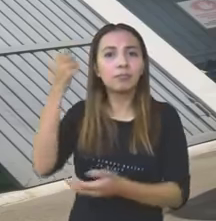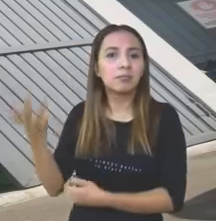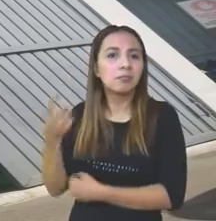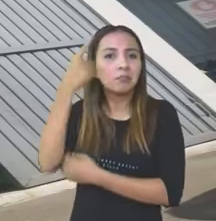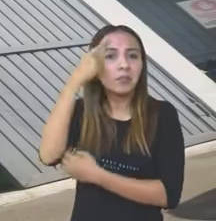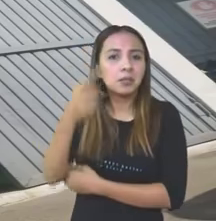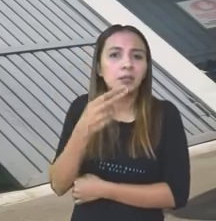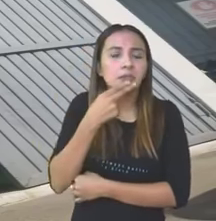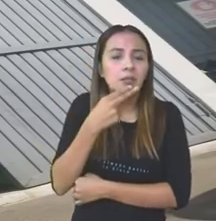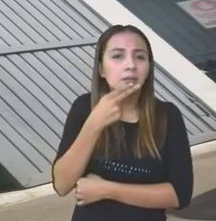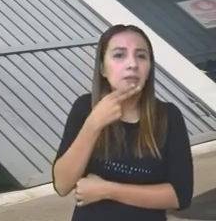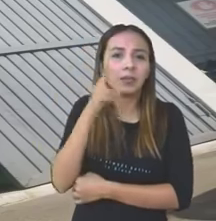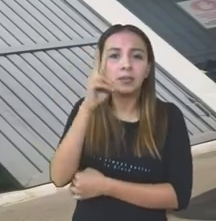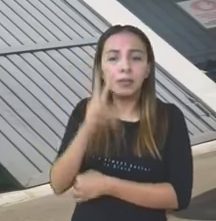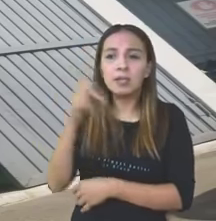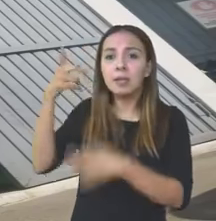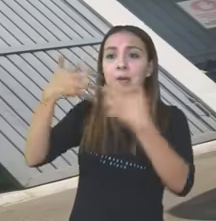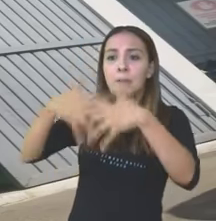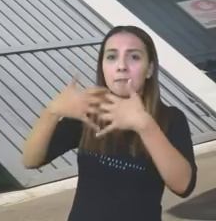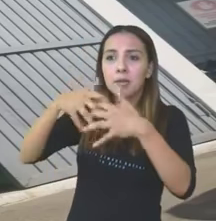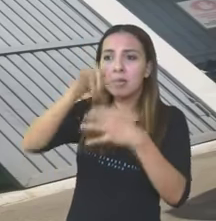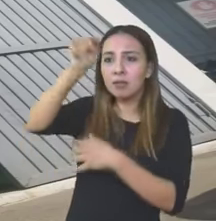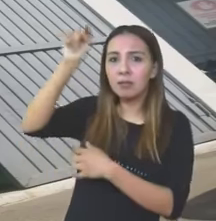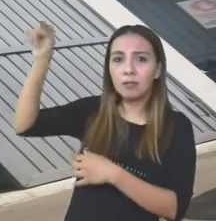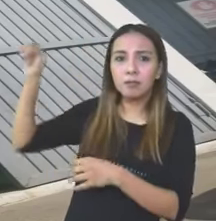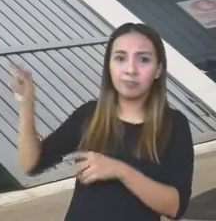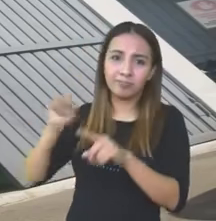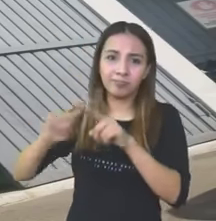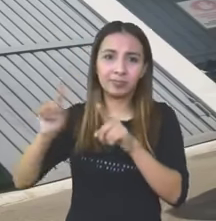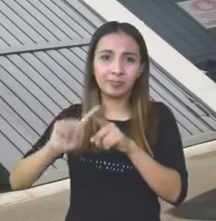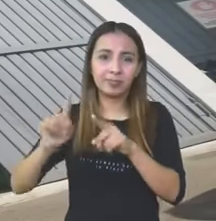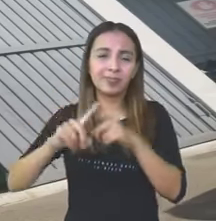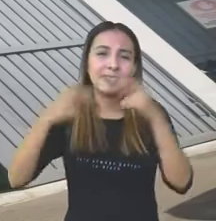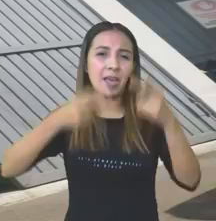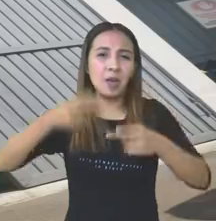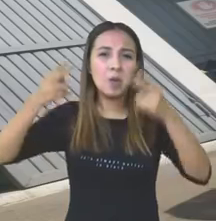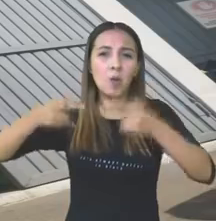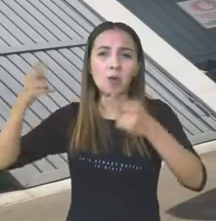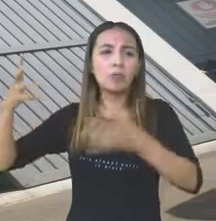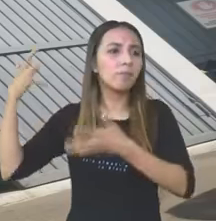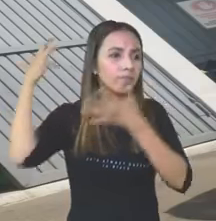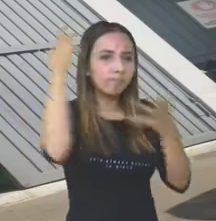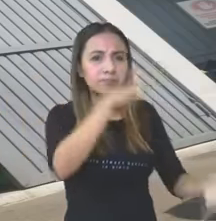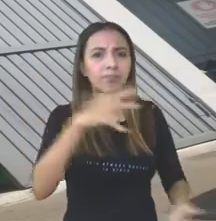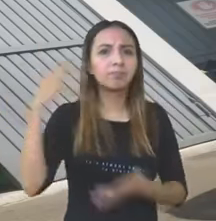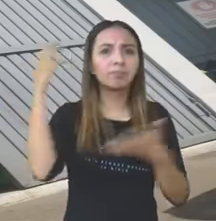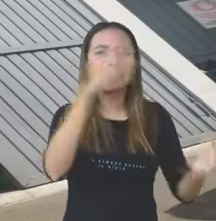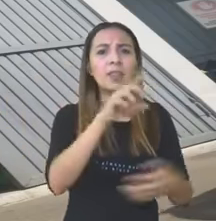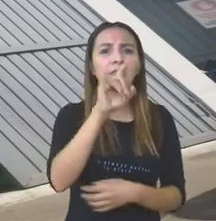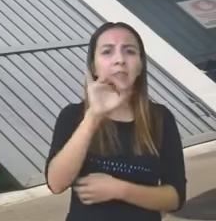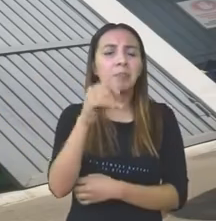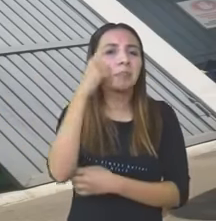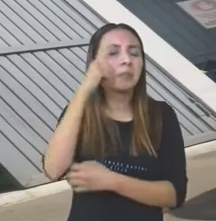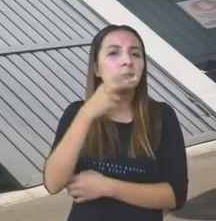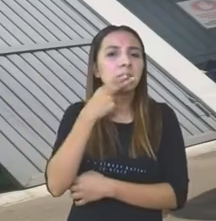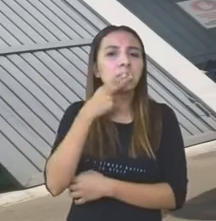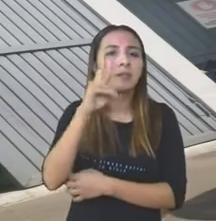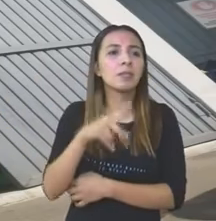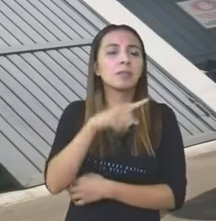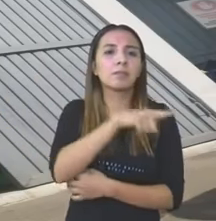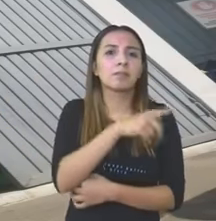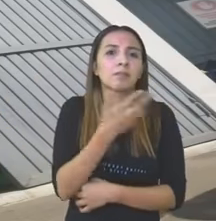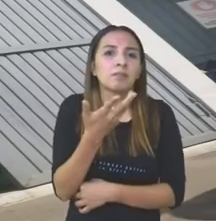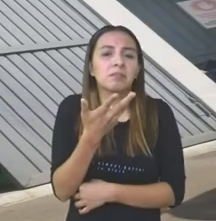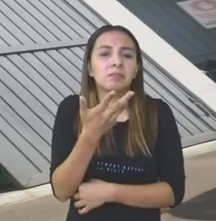que las empresas de todo tipo de negocios donen al DIF si tenemos un cuello de